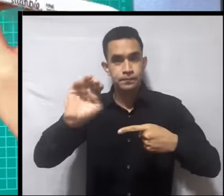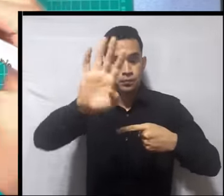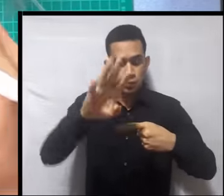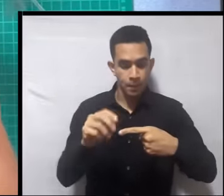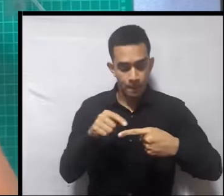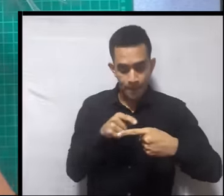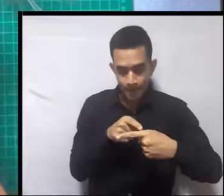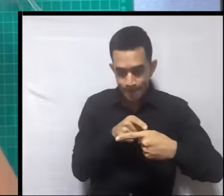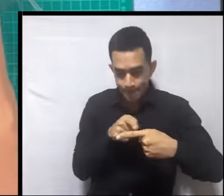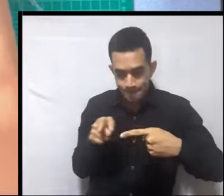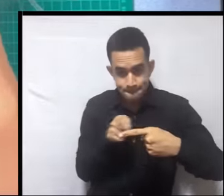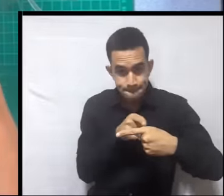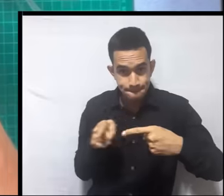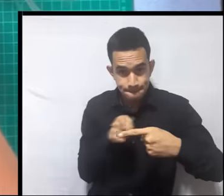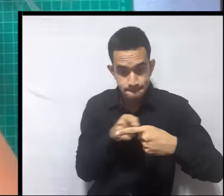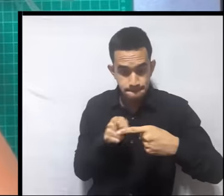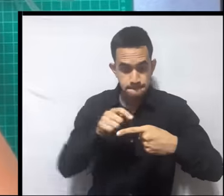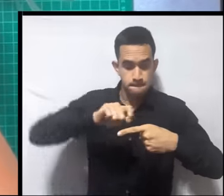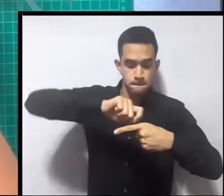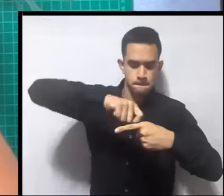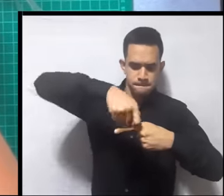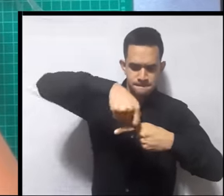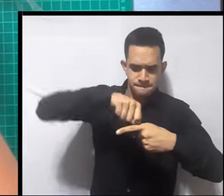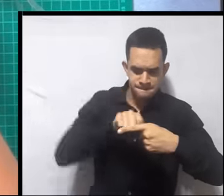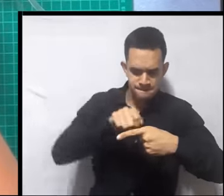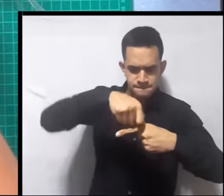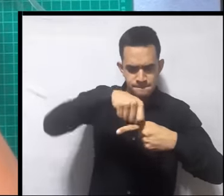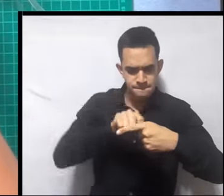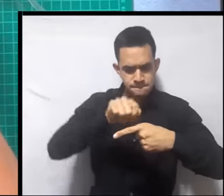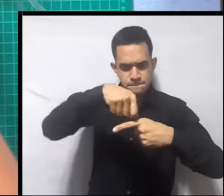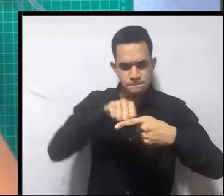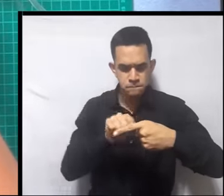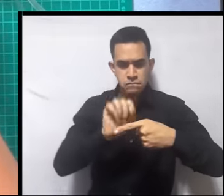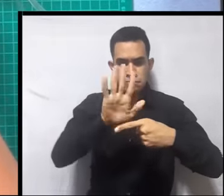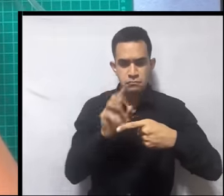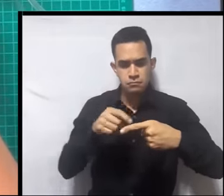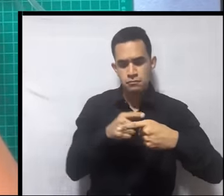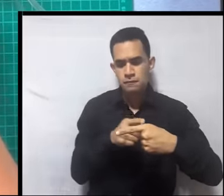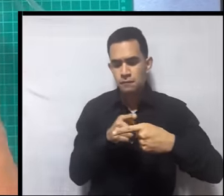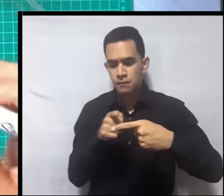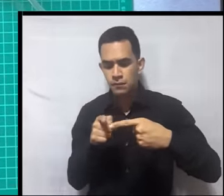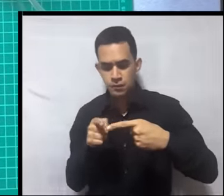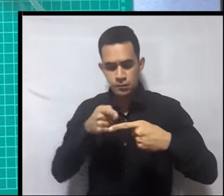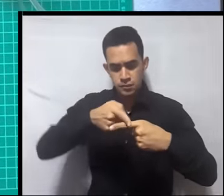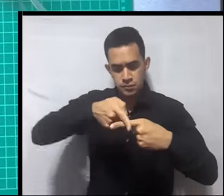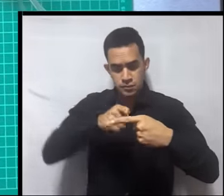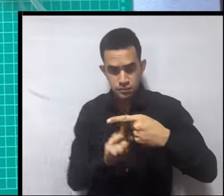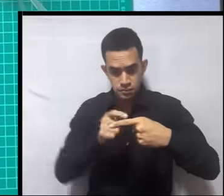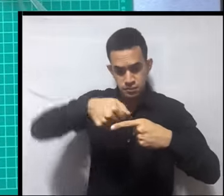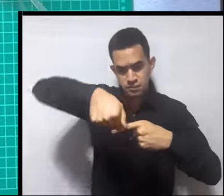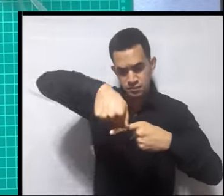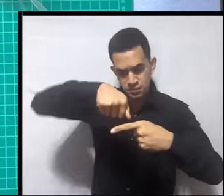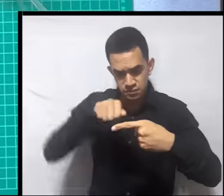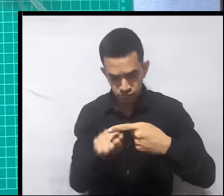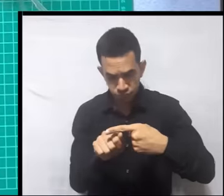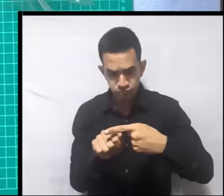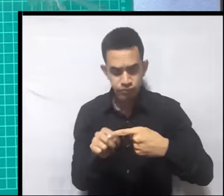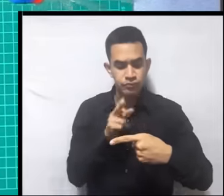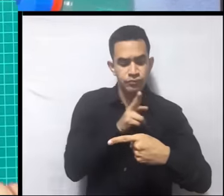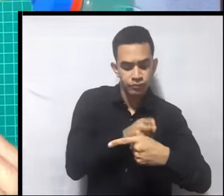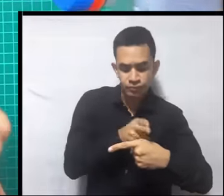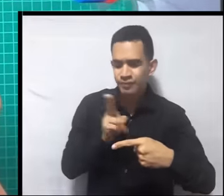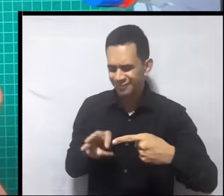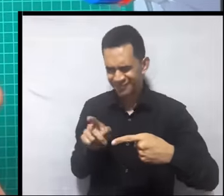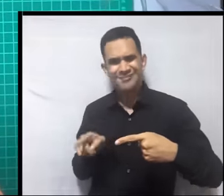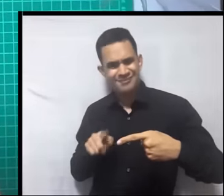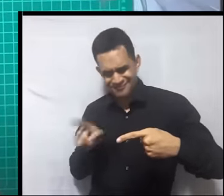se encuentra dentro de la botella tendrá una marca un poco menos de la mitad del espacio entre los ejes de